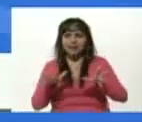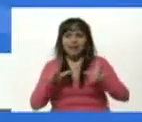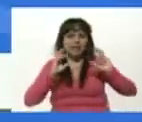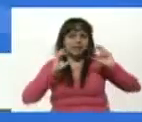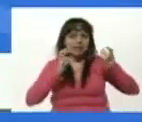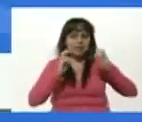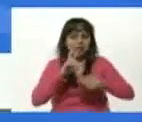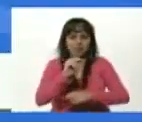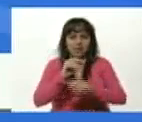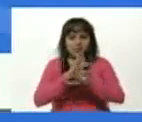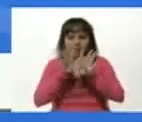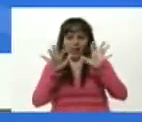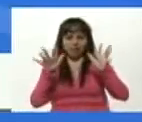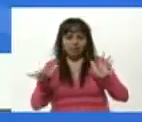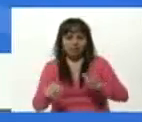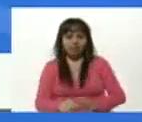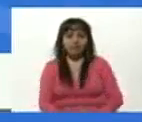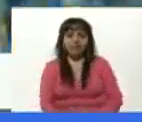Mazorca de plata.